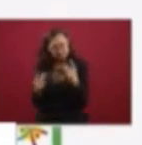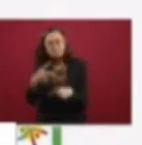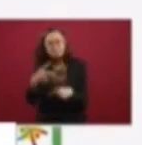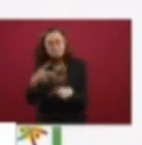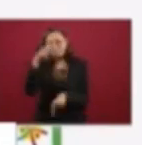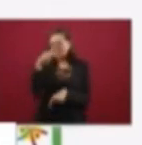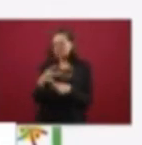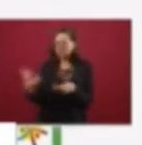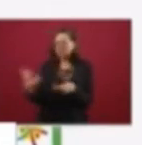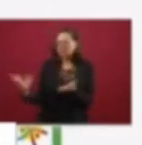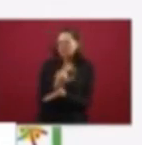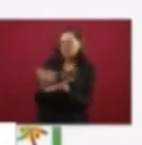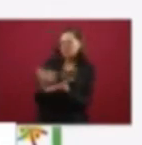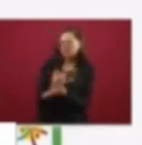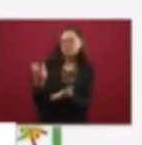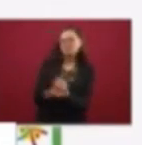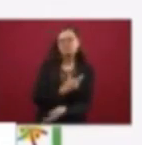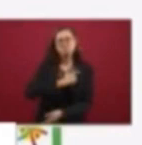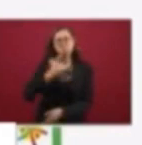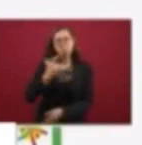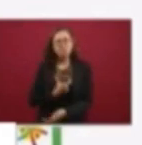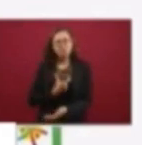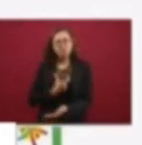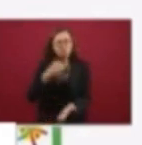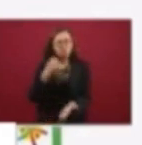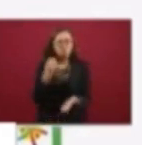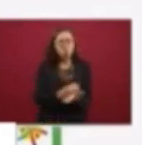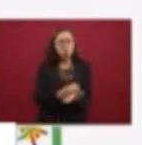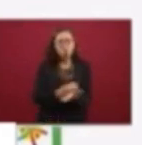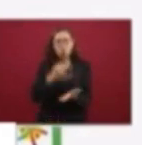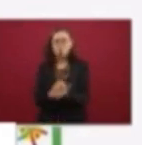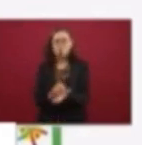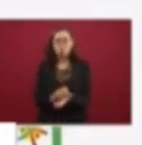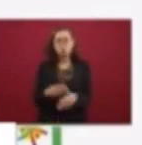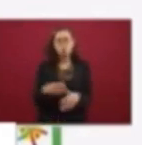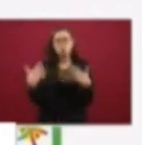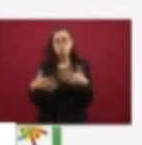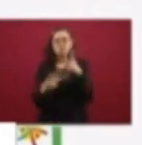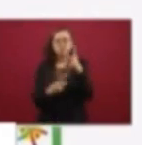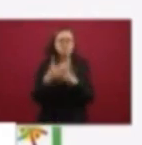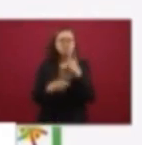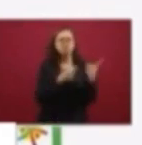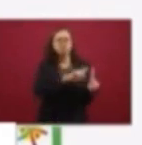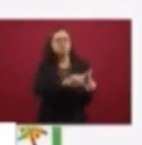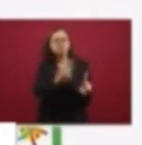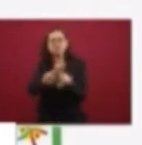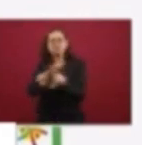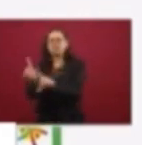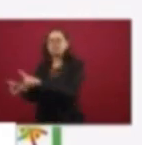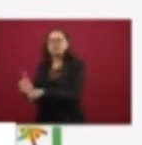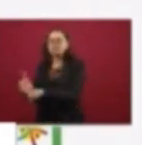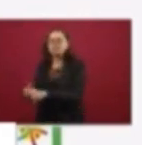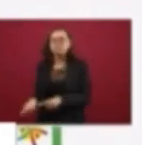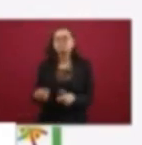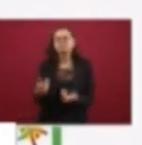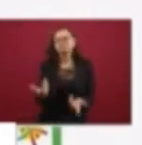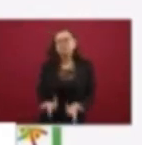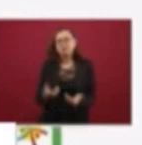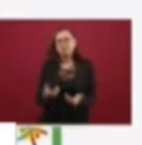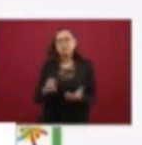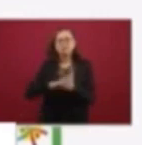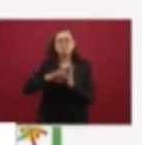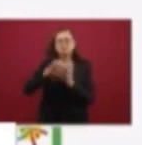Tokio porque la delegación se va a cerrar a 100 más o menos y qué pasa con los que se quedaron en México y ya tienen, como Rommel Pacheco, te pongo un